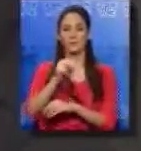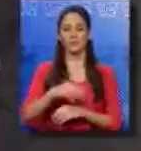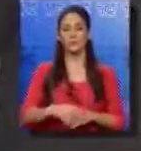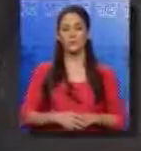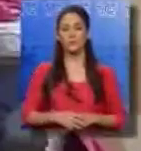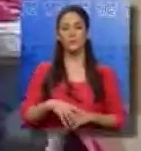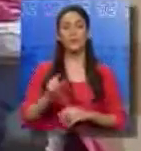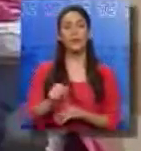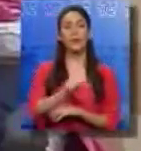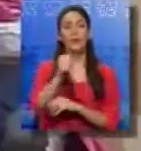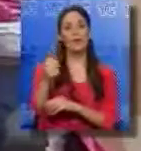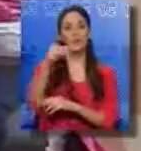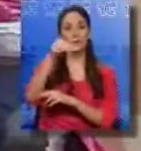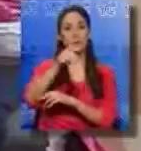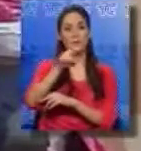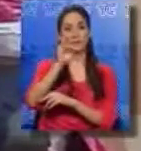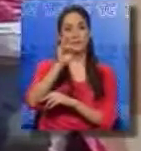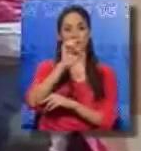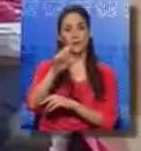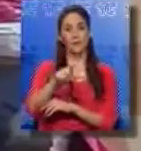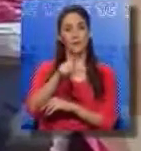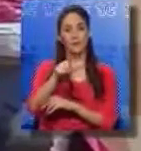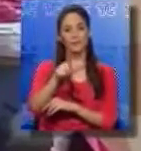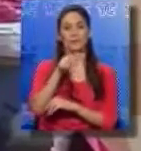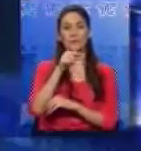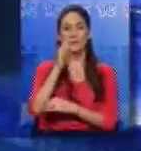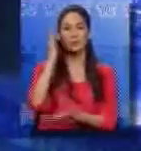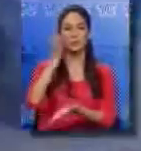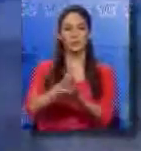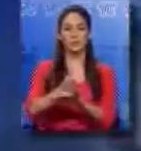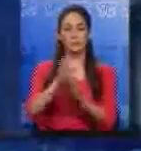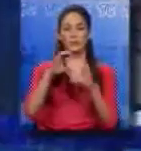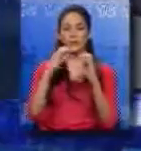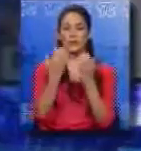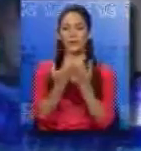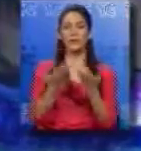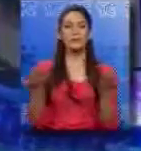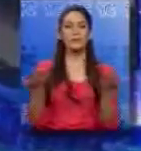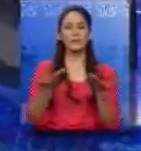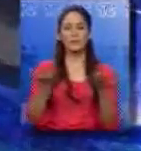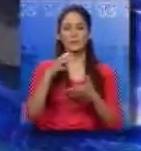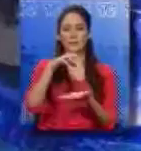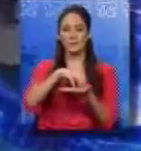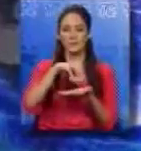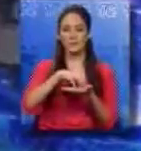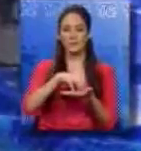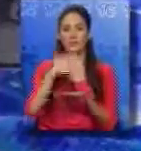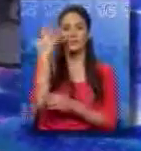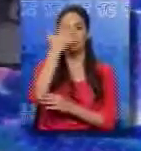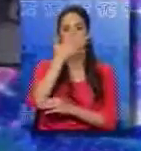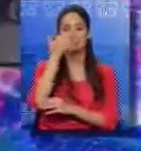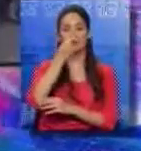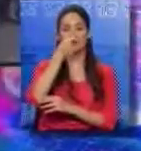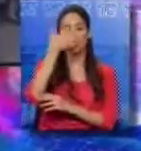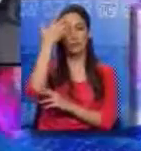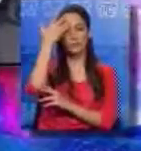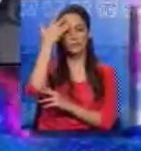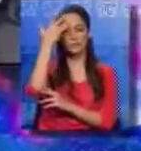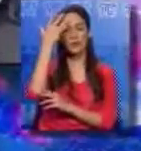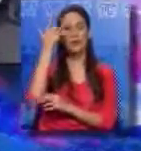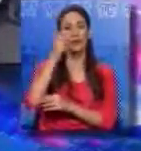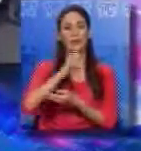en el caso del martes 7 de julio, se suspenderán las clases en las provincias de Esmeraldas, Santo